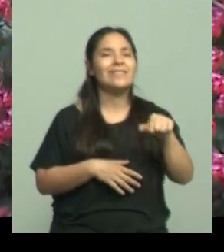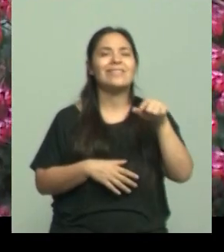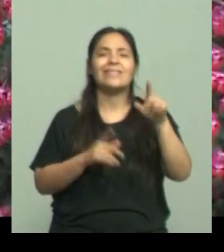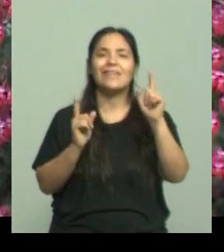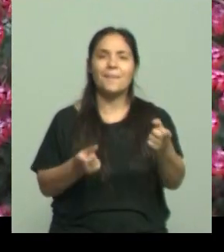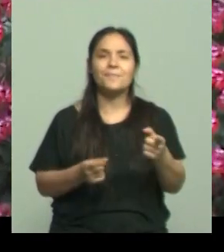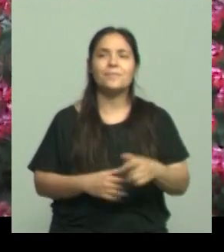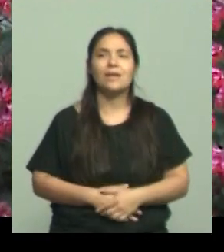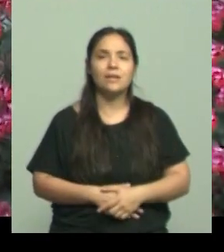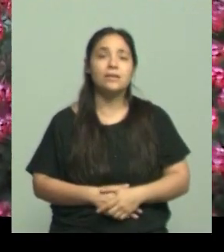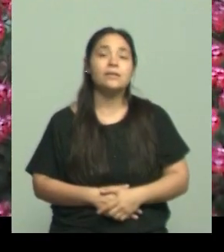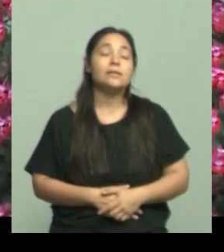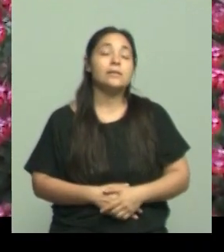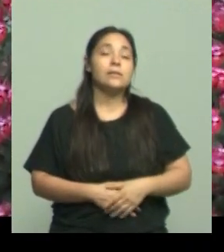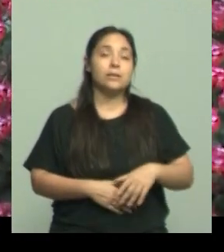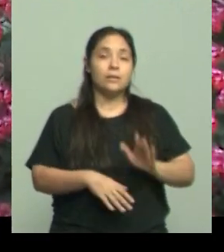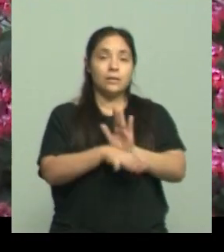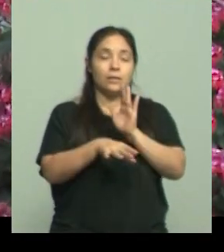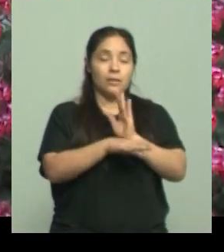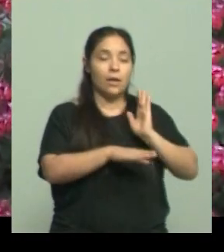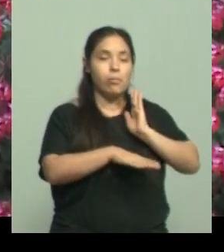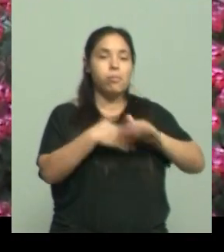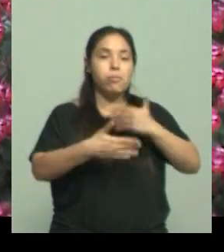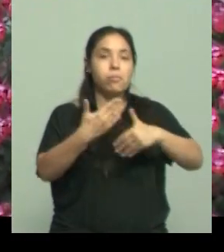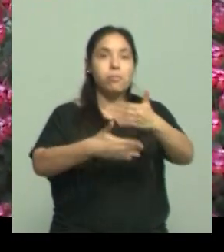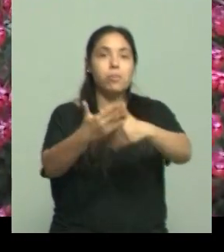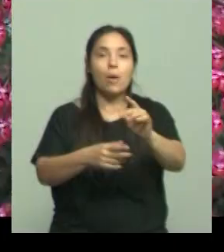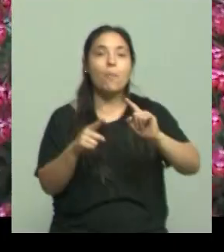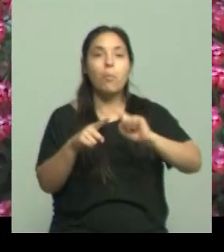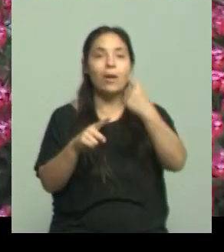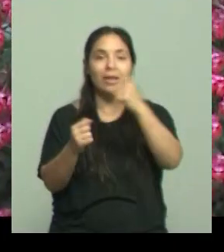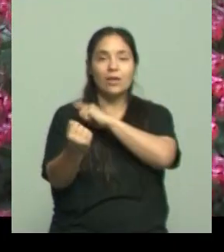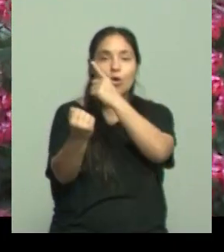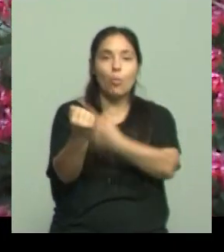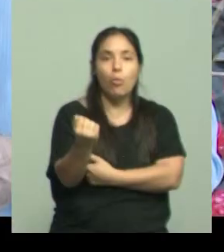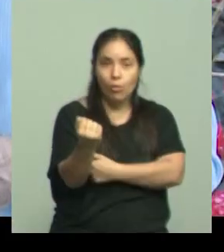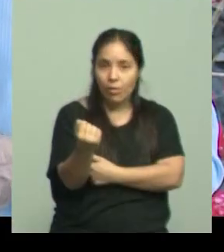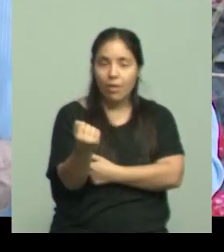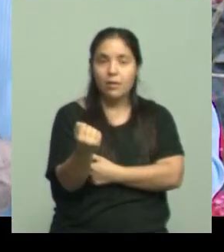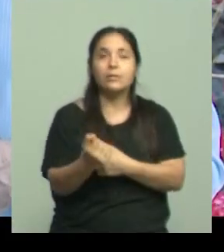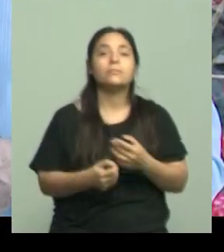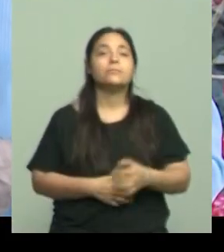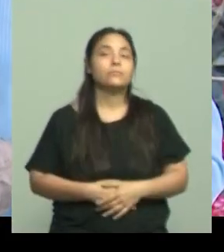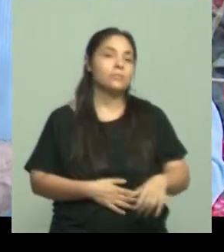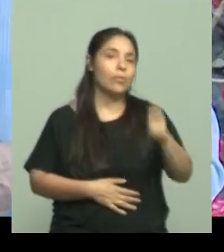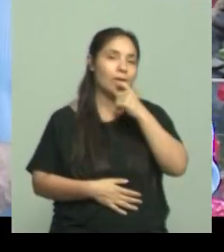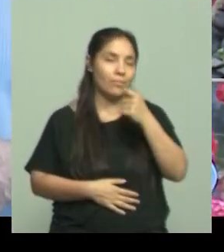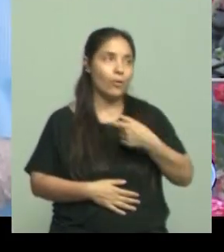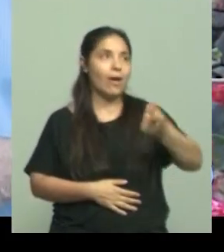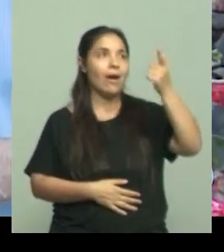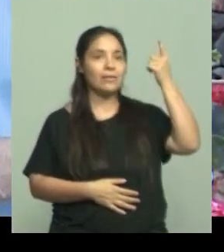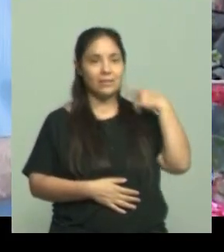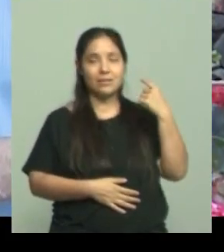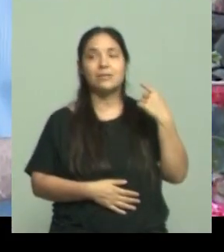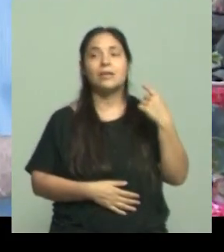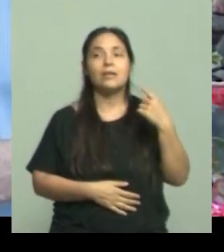hablo de la evolución que pudo haber tenido el poder político, en este caso, que vos me decías, en aquella época,